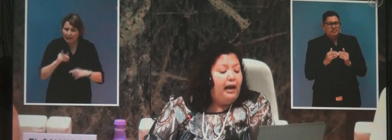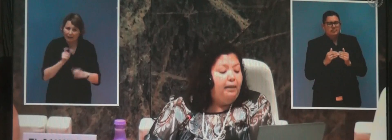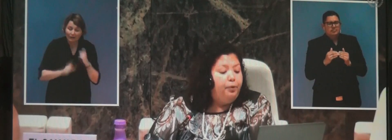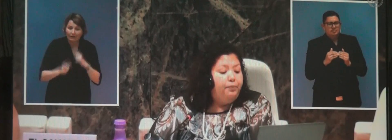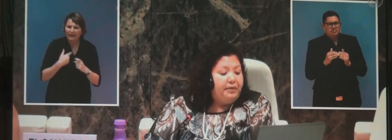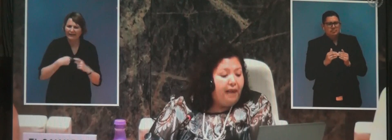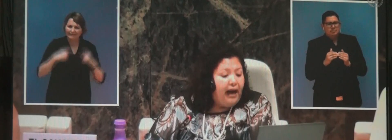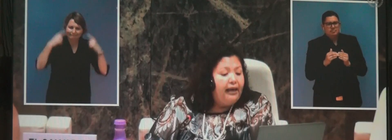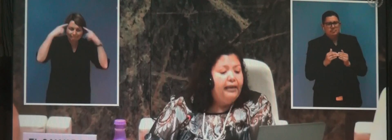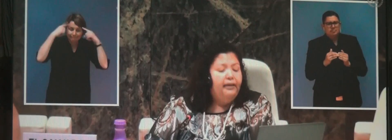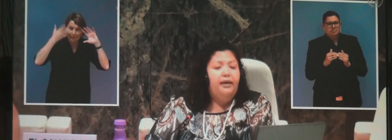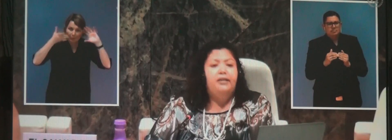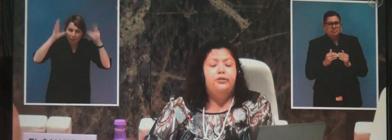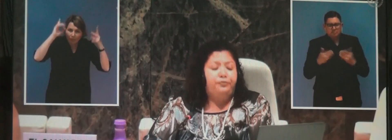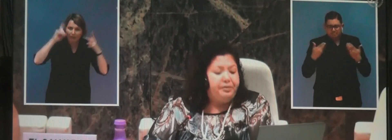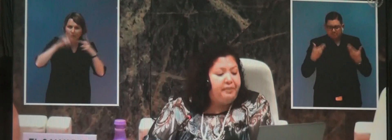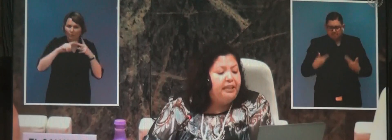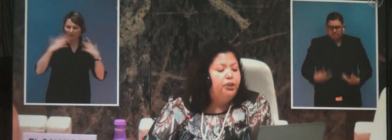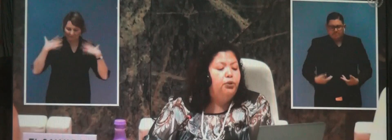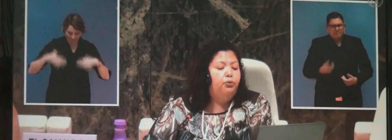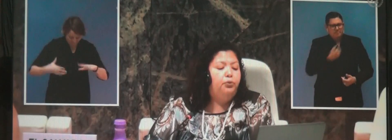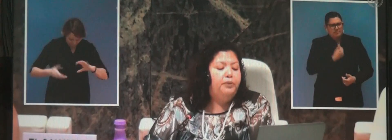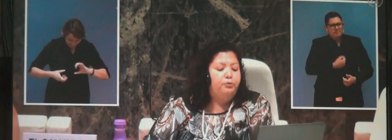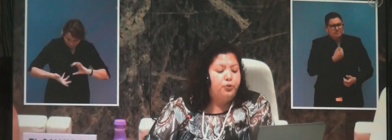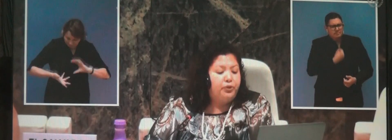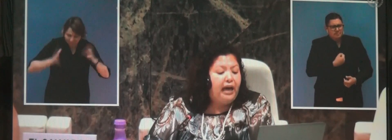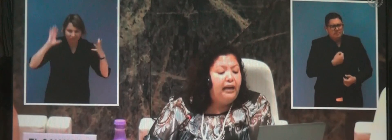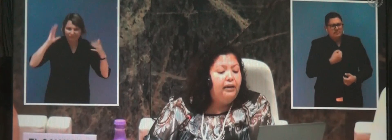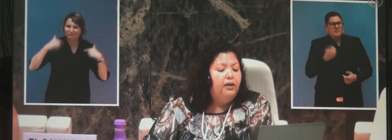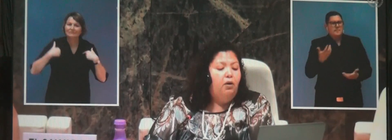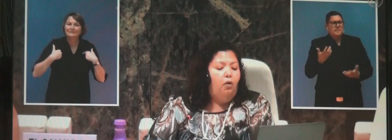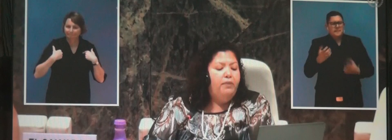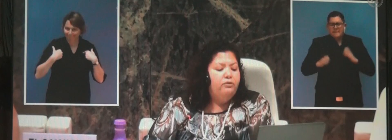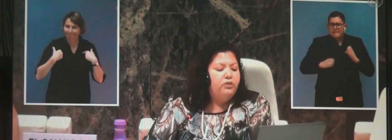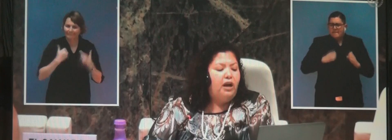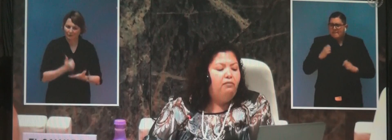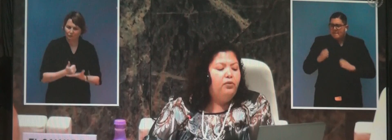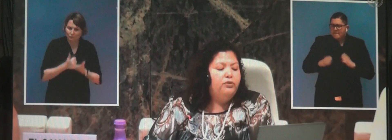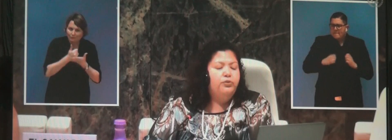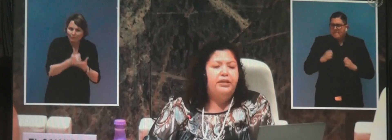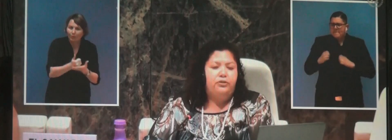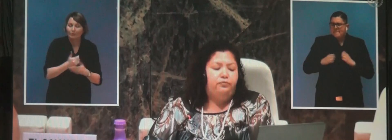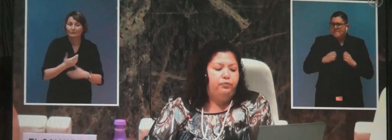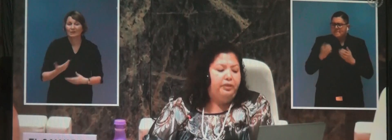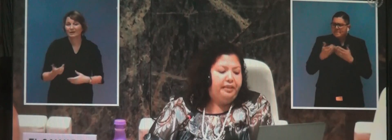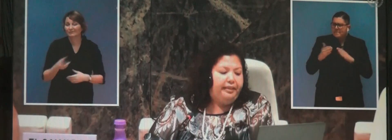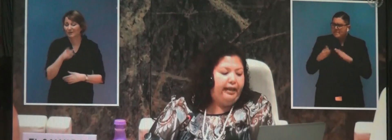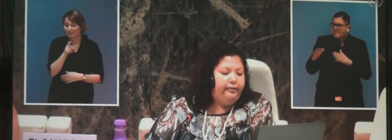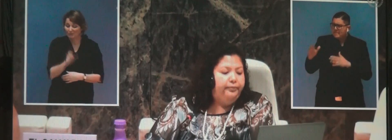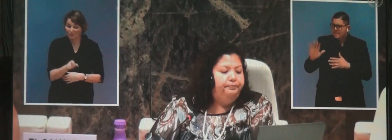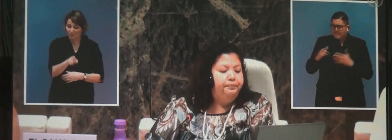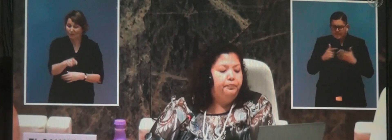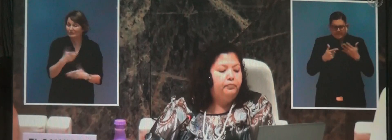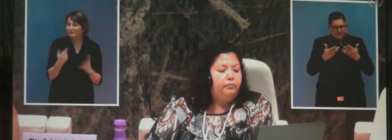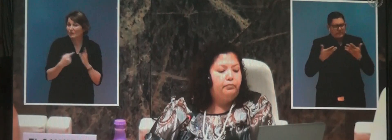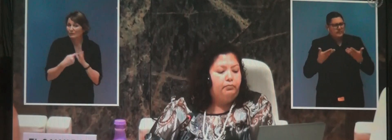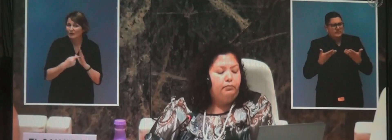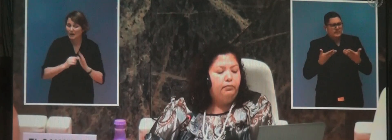también a la propia imagen, el sufrimiento emocional o menoscabo de sus derechos fundamentales.